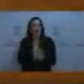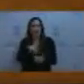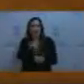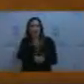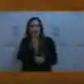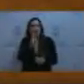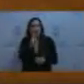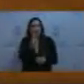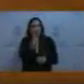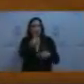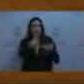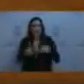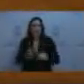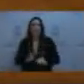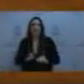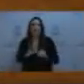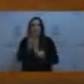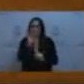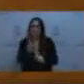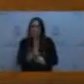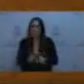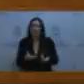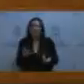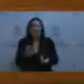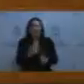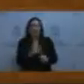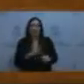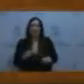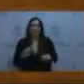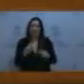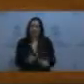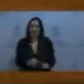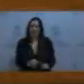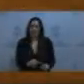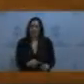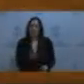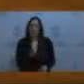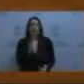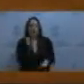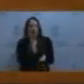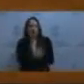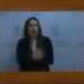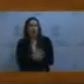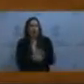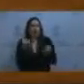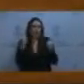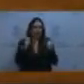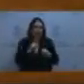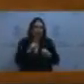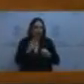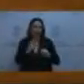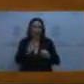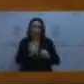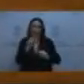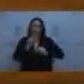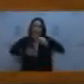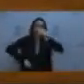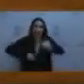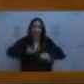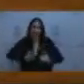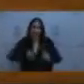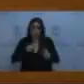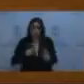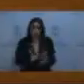demandas, pero es hora ya de obtener respuestas. No vale con apostar, hay que demostrarlo con hechos. El tema que les hablaba antes